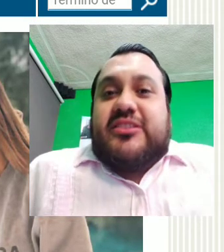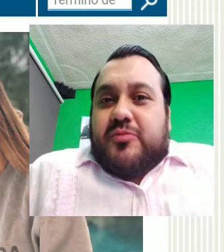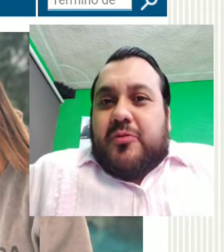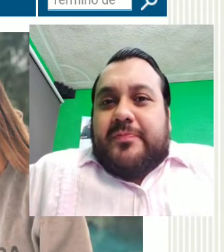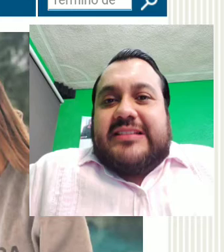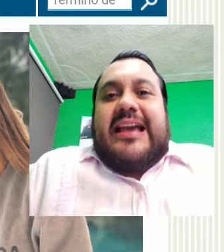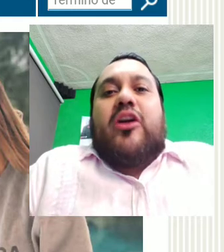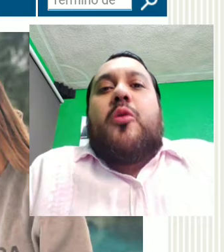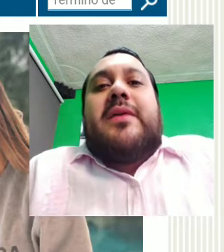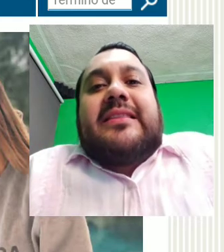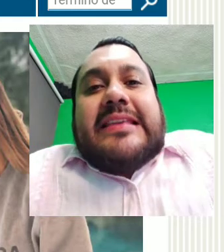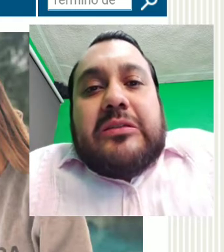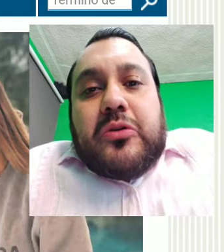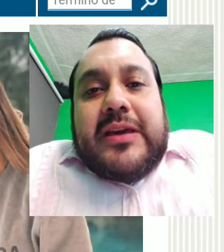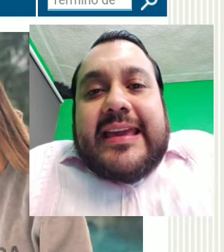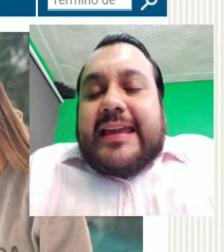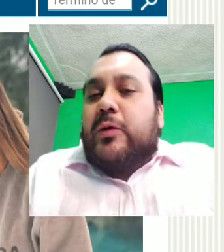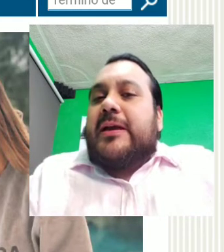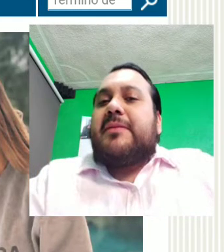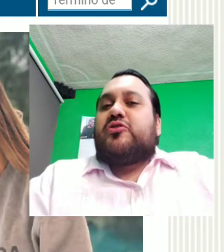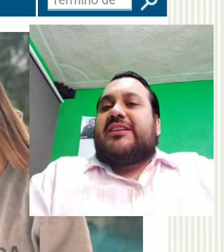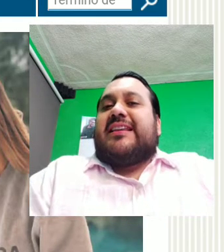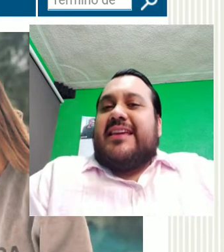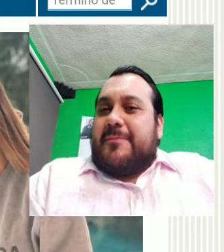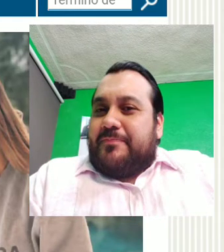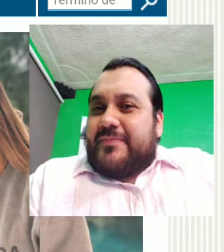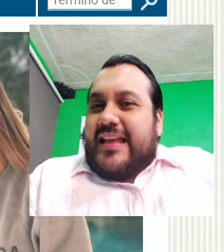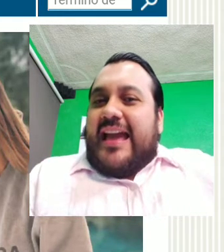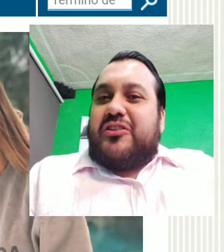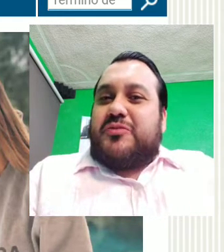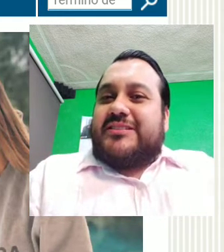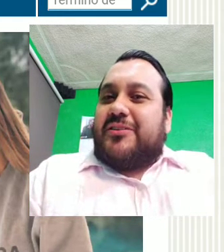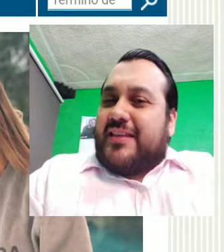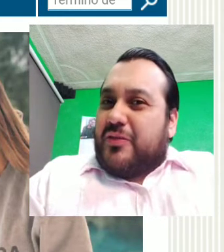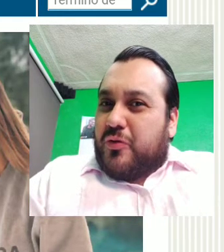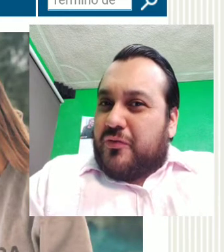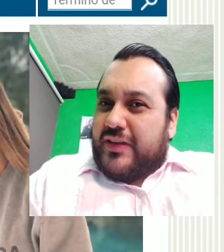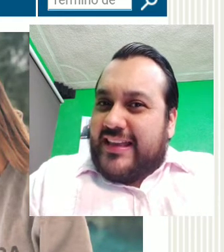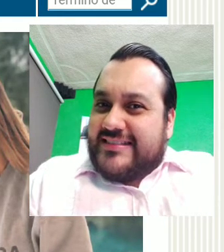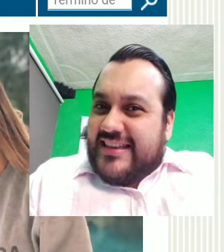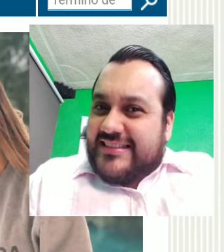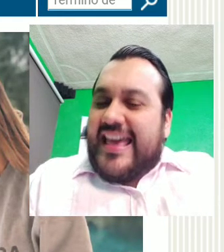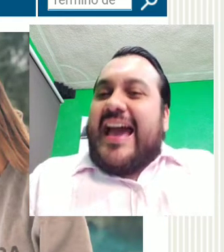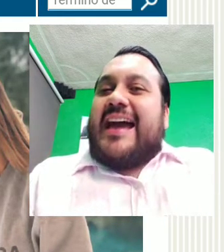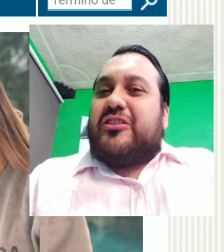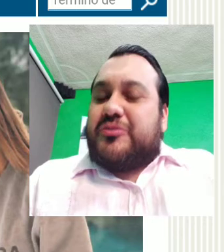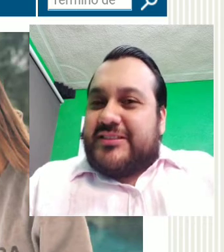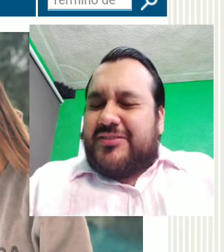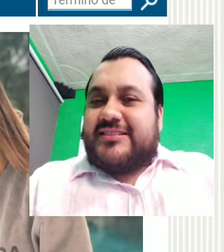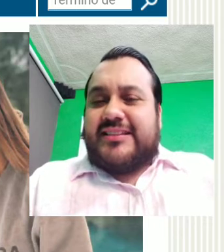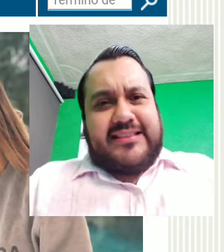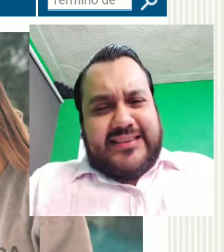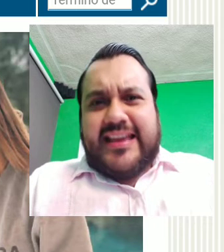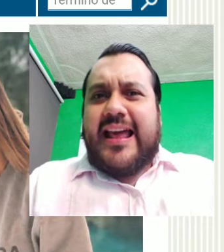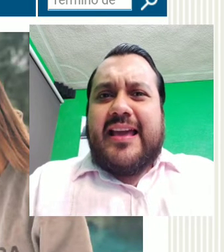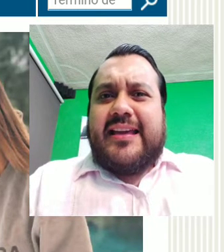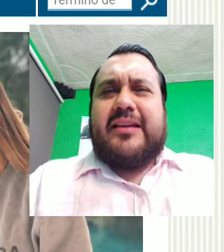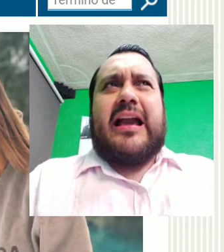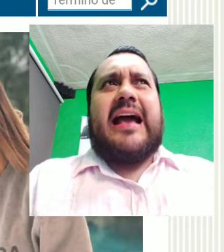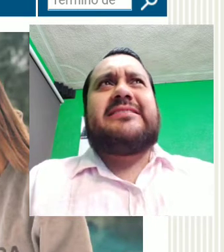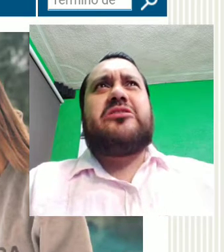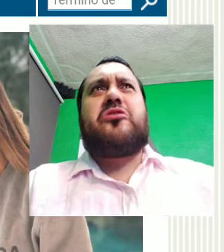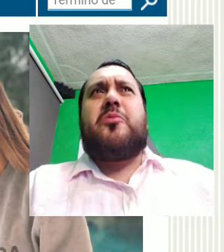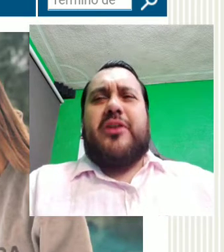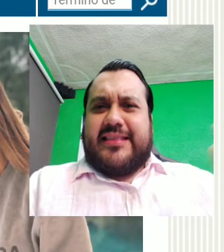lo mismo se han convertido en lo que menos quería ahí los ves ahora dando conferencias ahí los ves ahora si tan siquiera